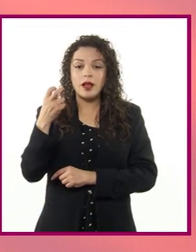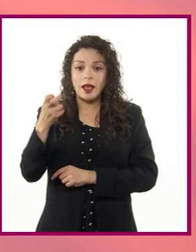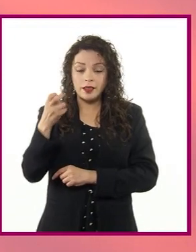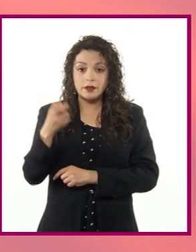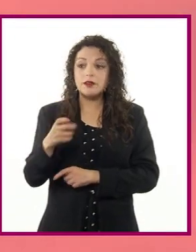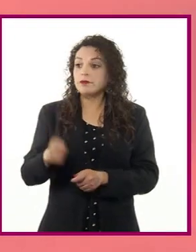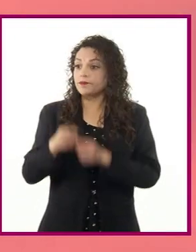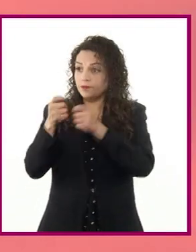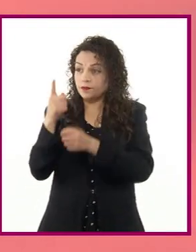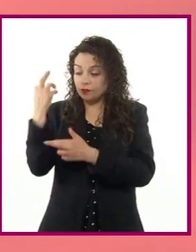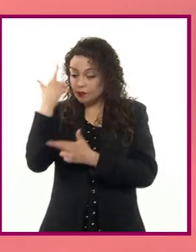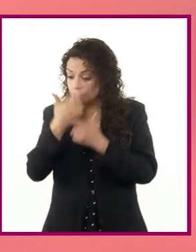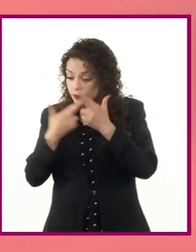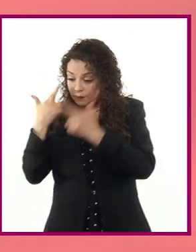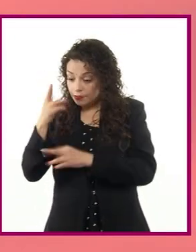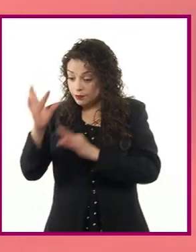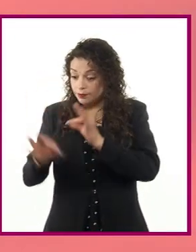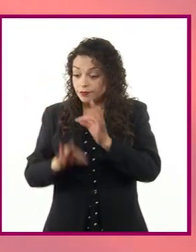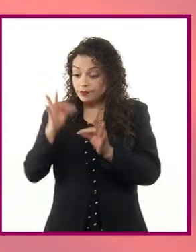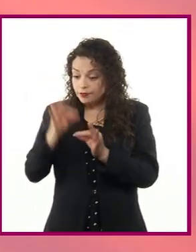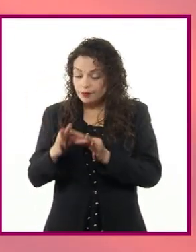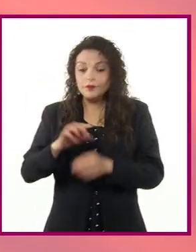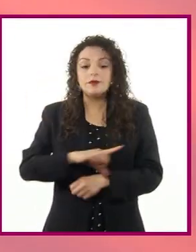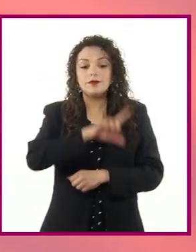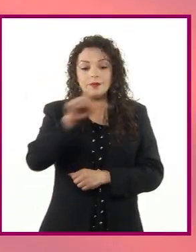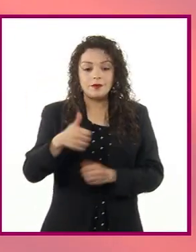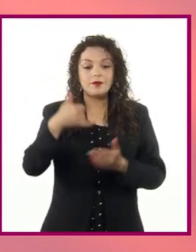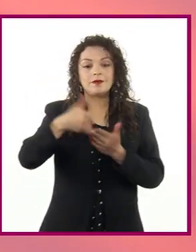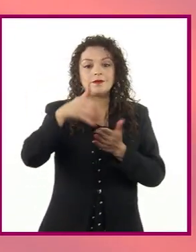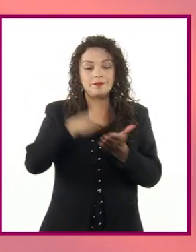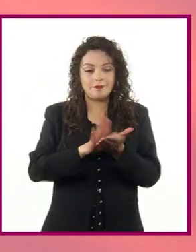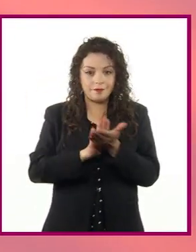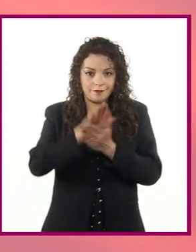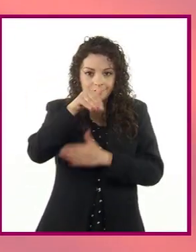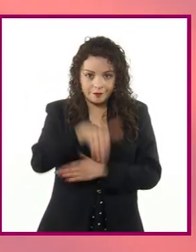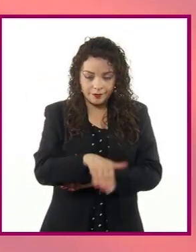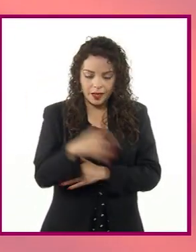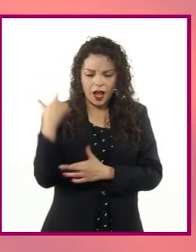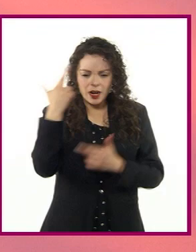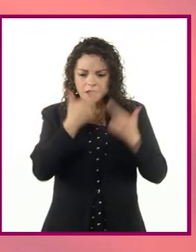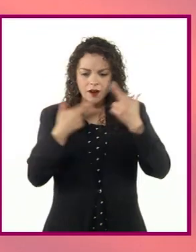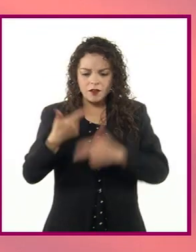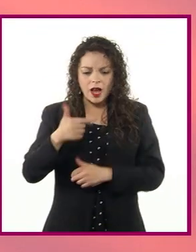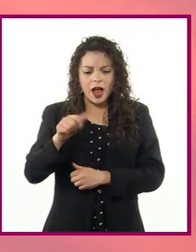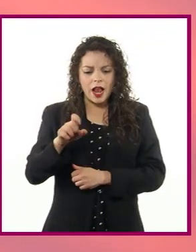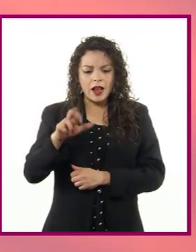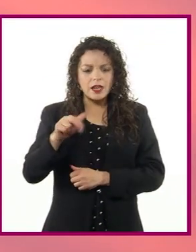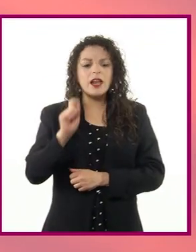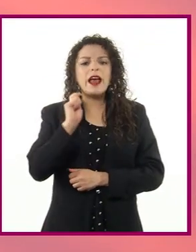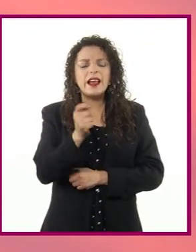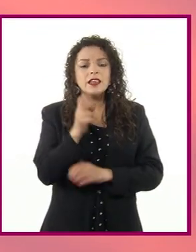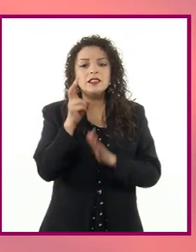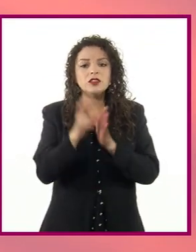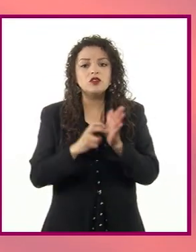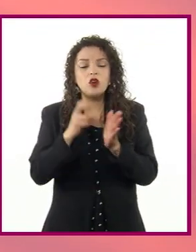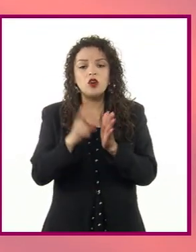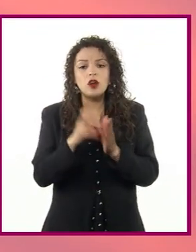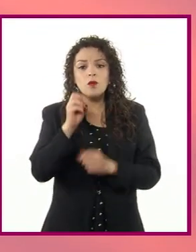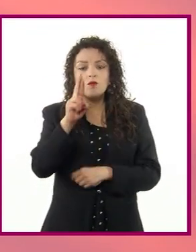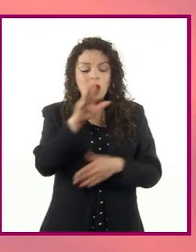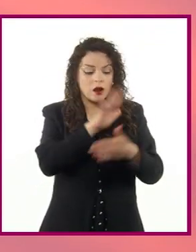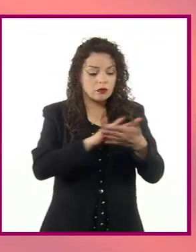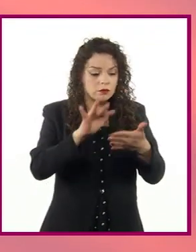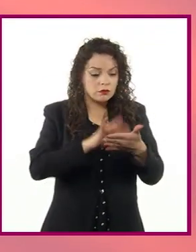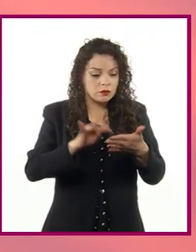de la publicación. La revisión o prueba de galeras consiste en una corrección ortotipográfica que se hace sobre